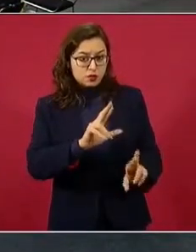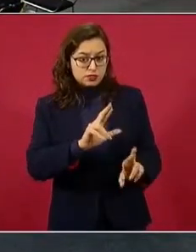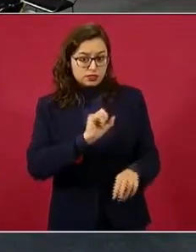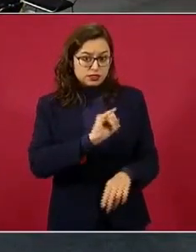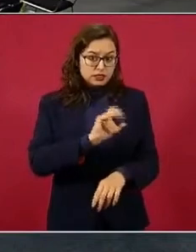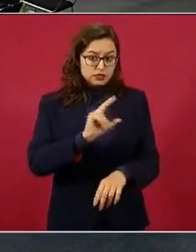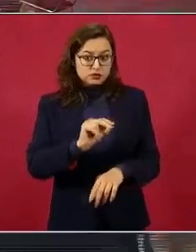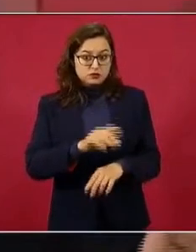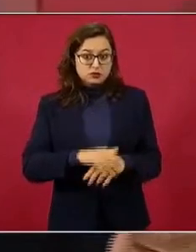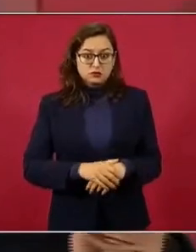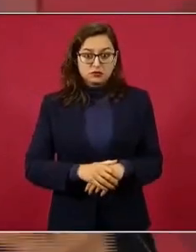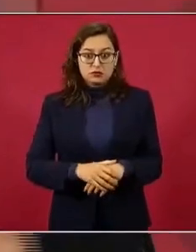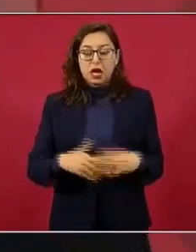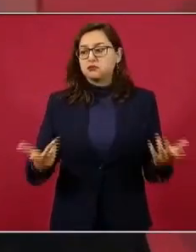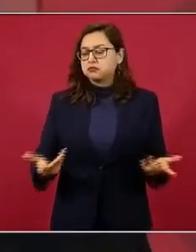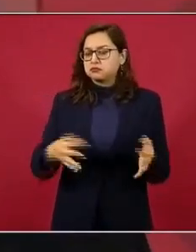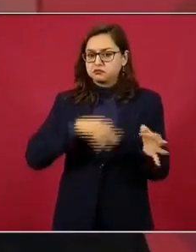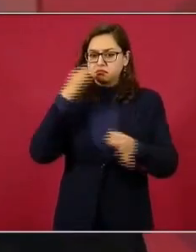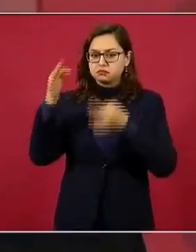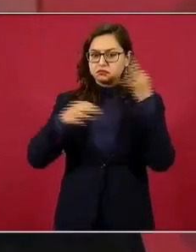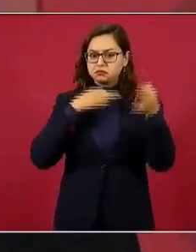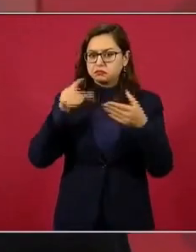se puede o no? Si no se difunde,